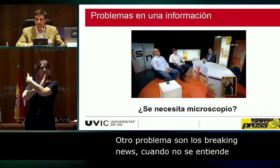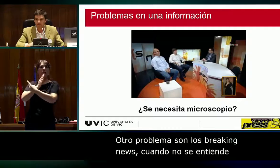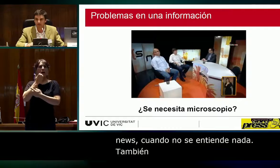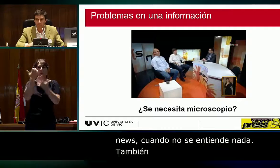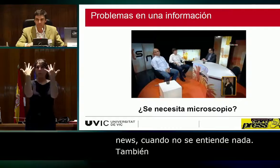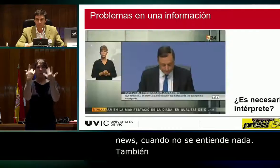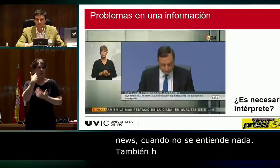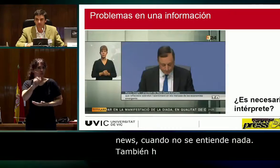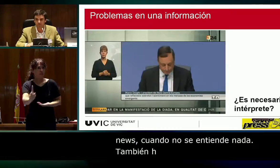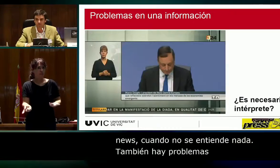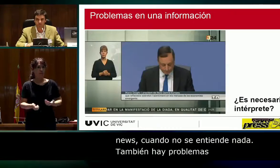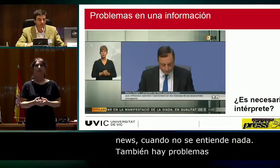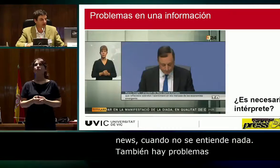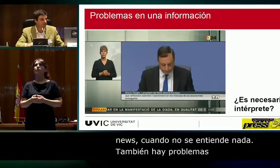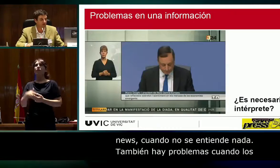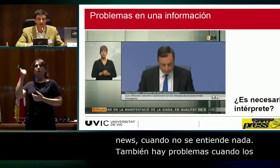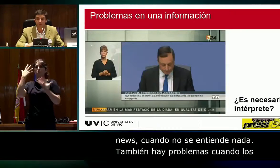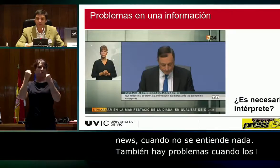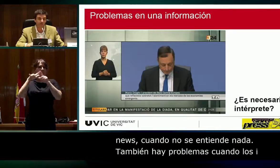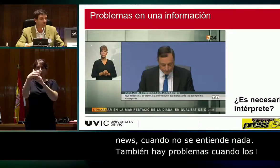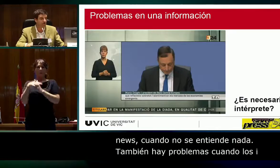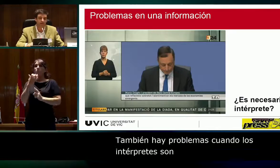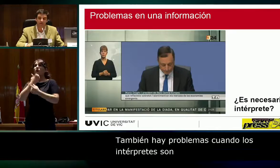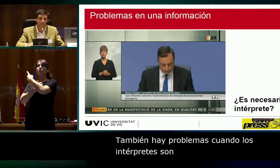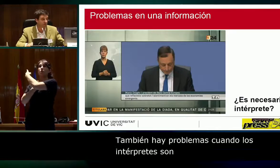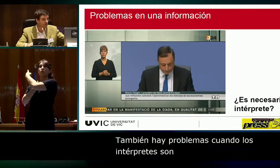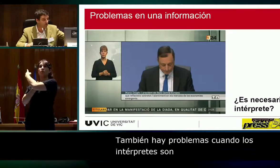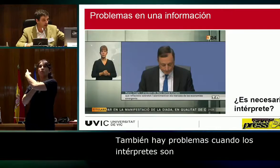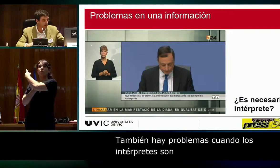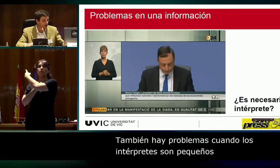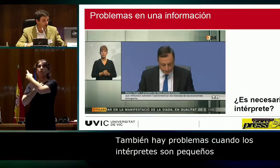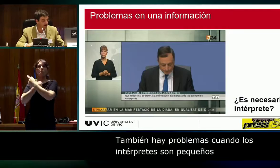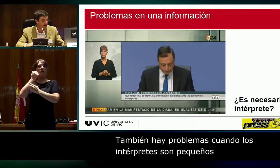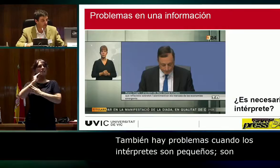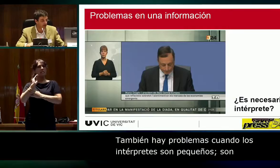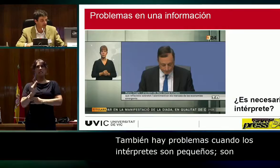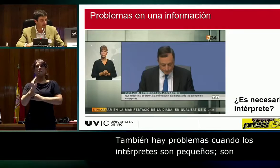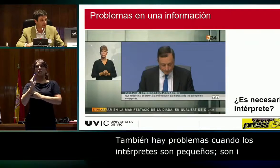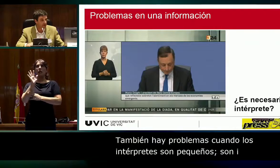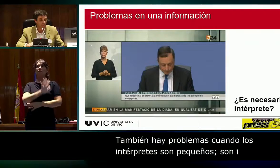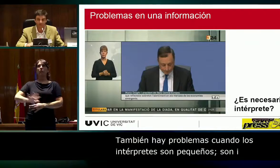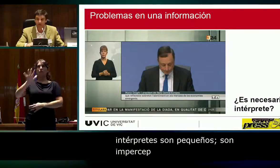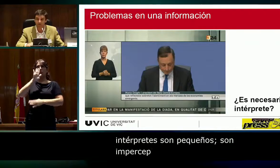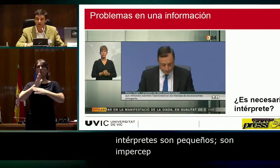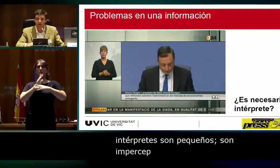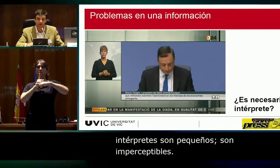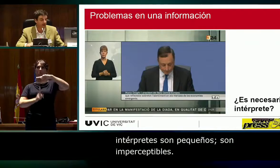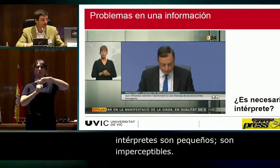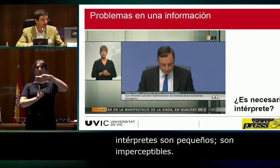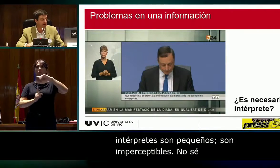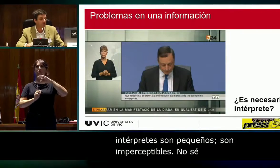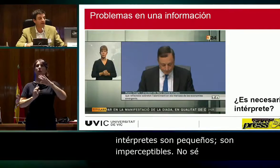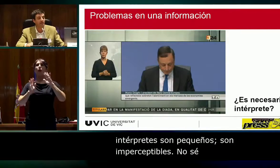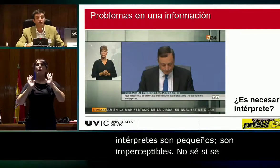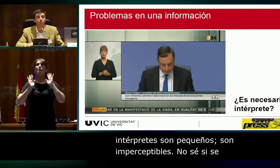intérprete. Bien, son muchos casos. En este caso está mucho más cuidado el espacio. Sin embargo,